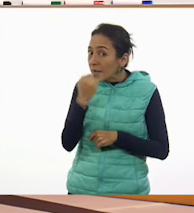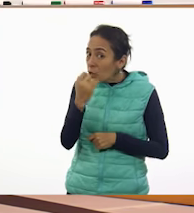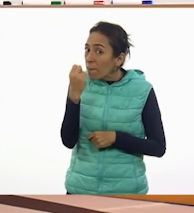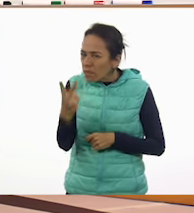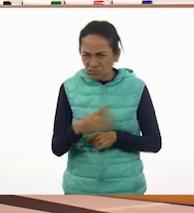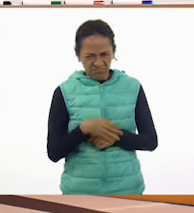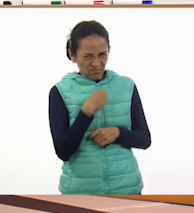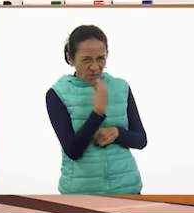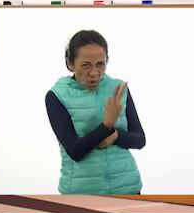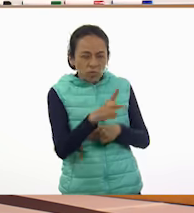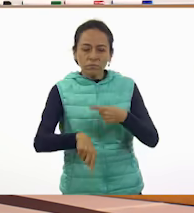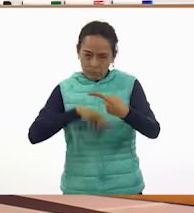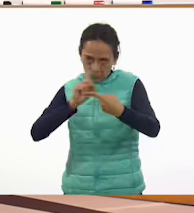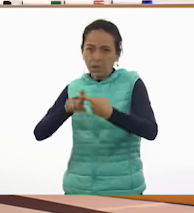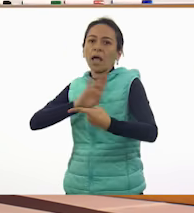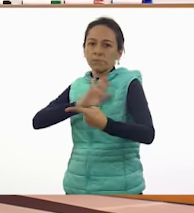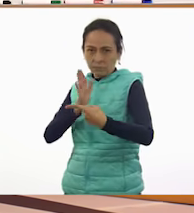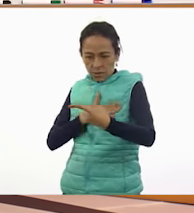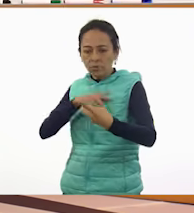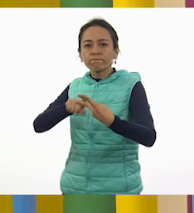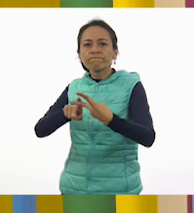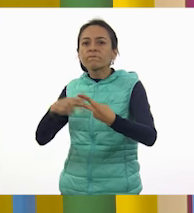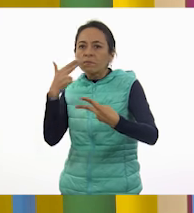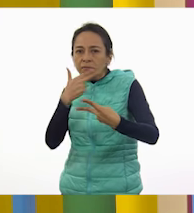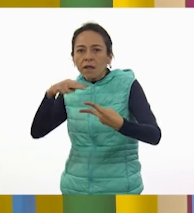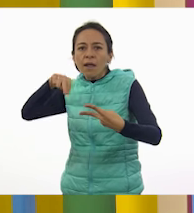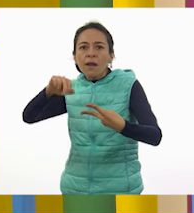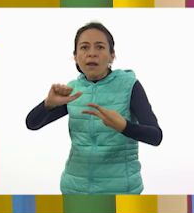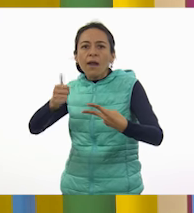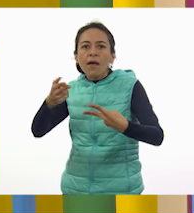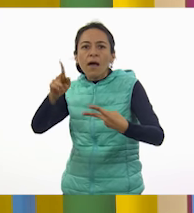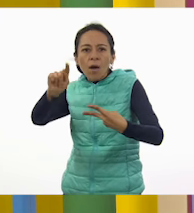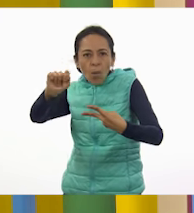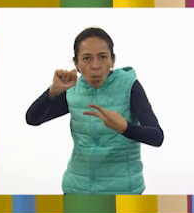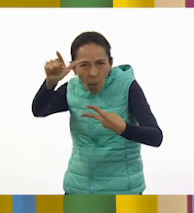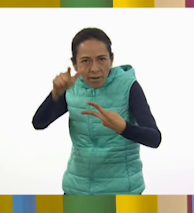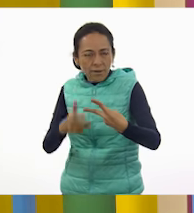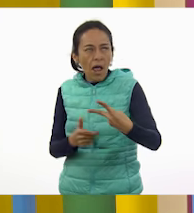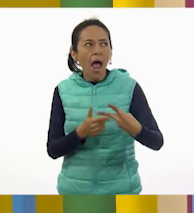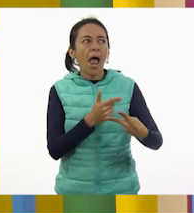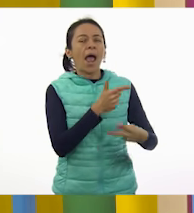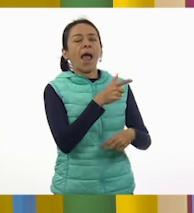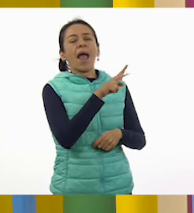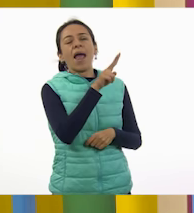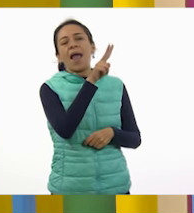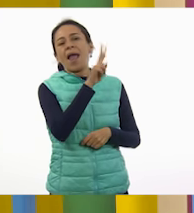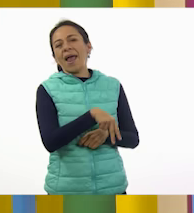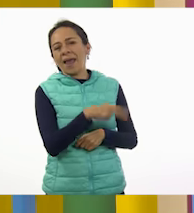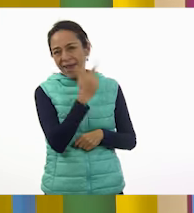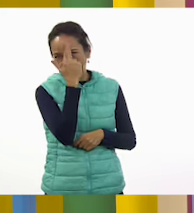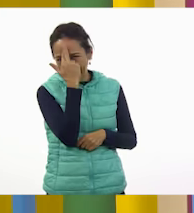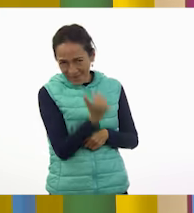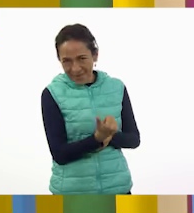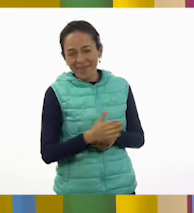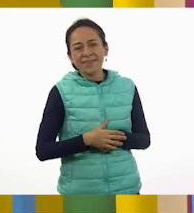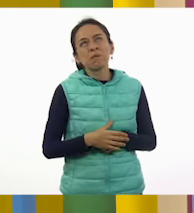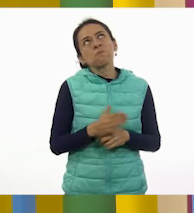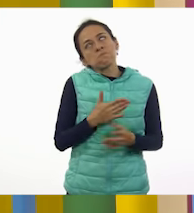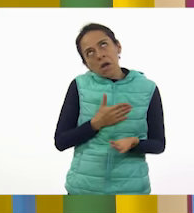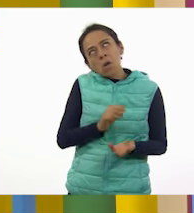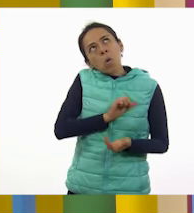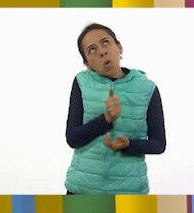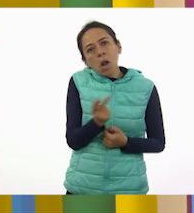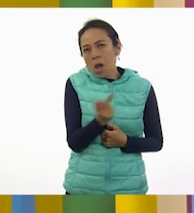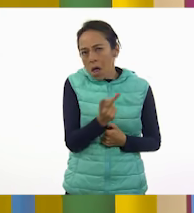también habla la lengua náhuatl. Ah, bueno, sí, sí, es verdad, eso es cierto. Bueno, también tienen en común que las dos son amables,